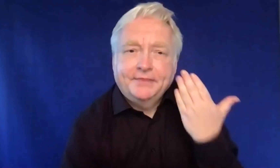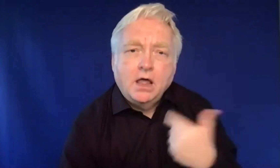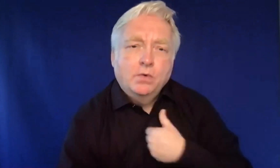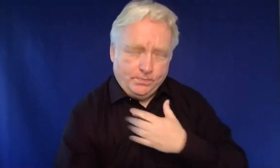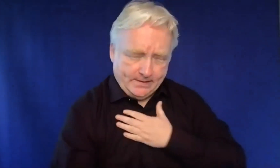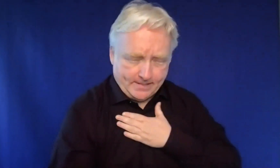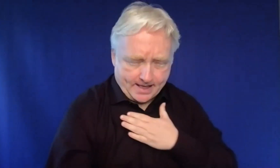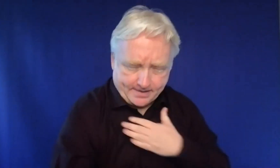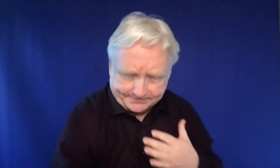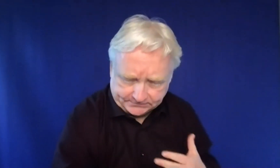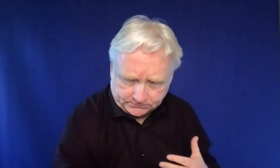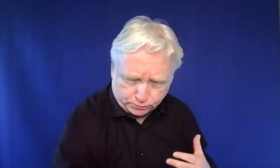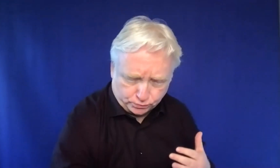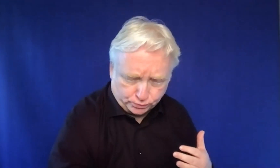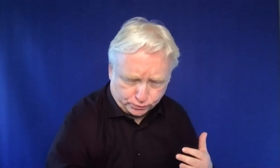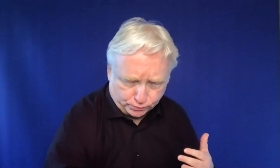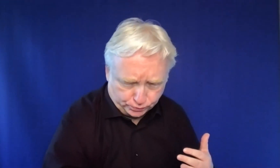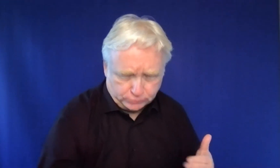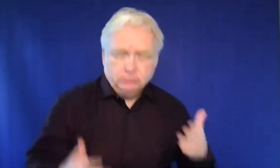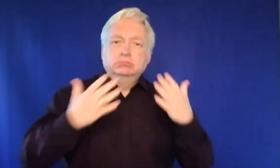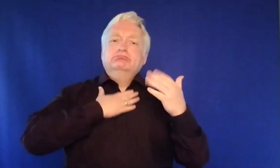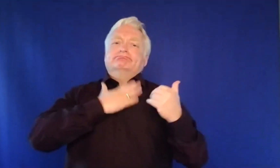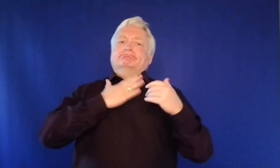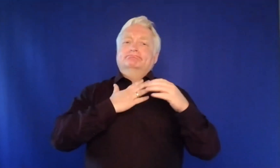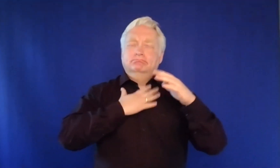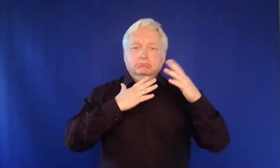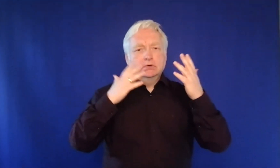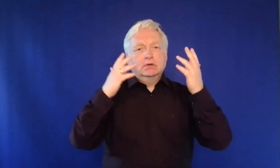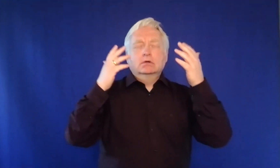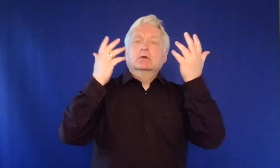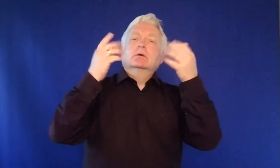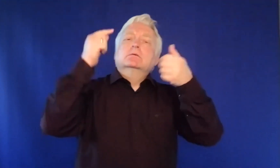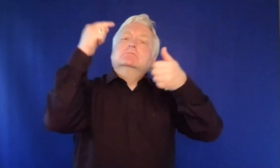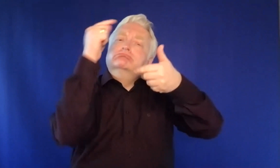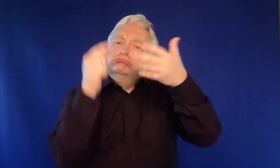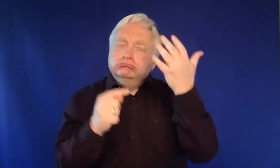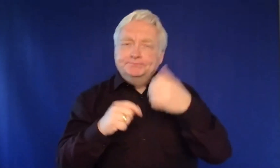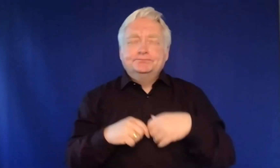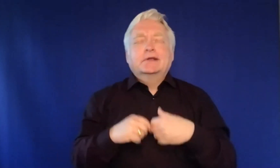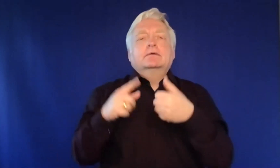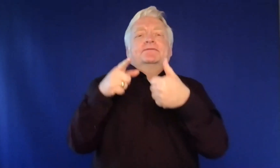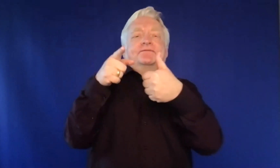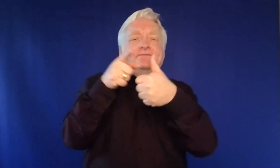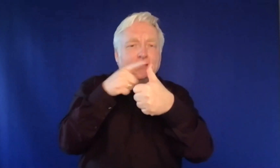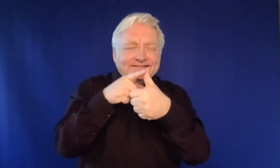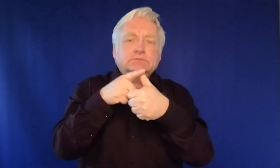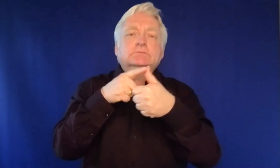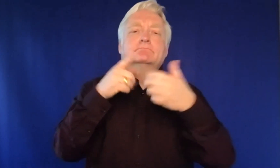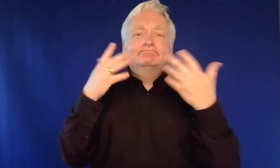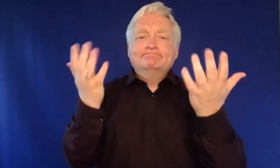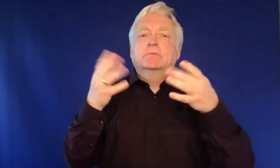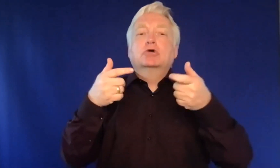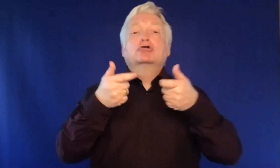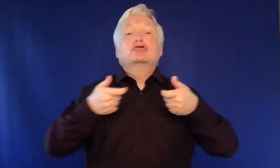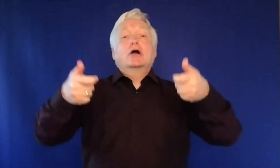también a Jemina y ver cómo hay nuevos proyectos formativos, un nuevo máster para la interpretación de lengua de signos en conferencias, así